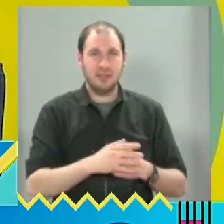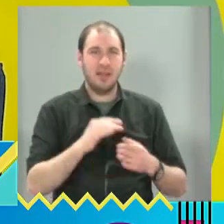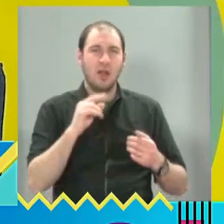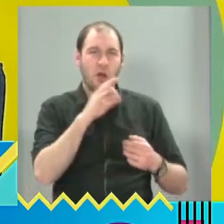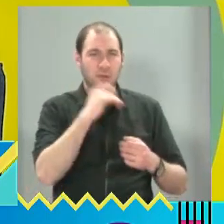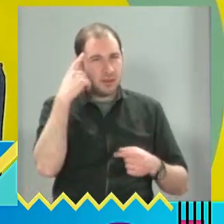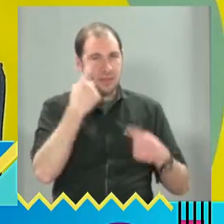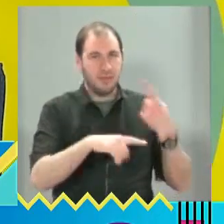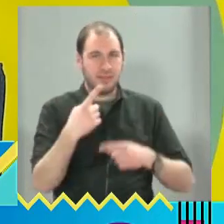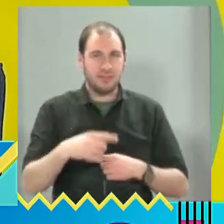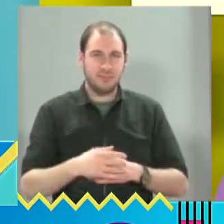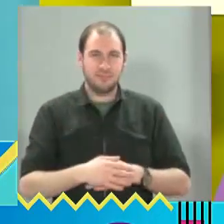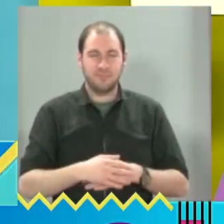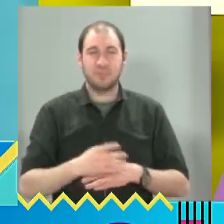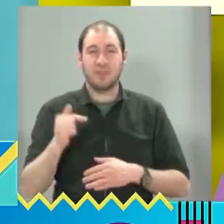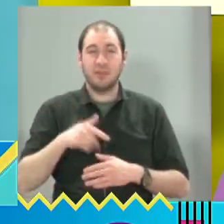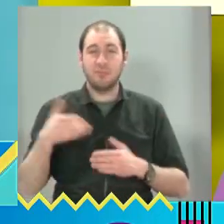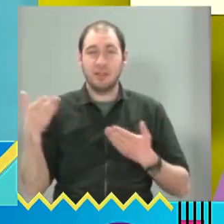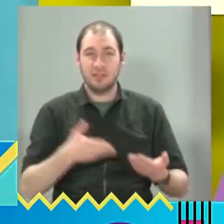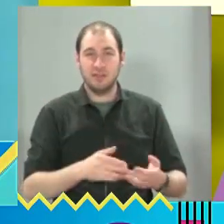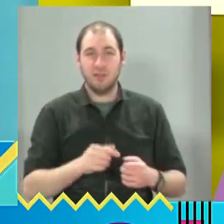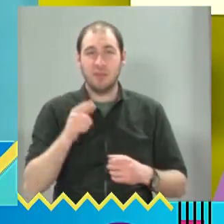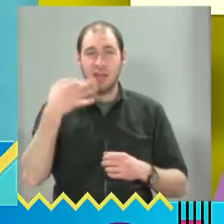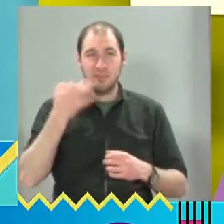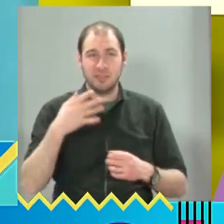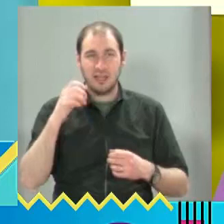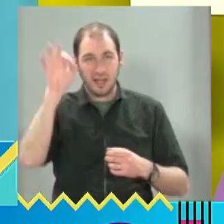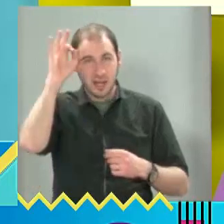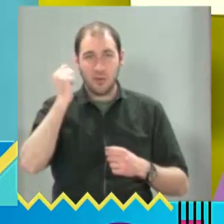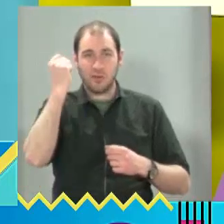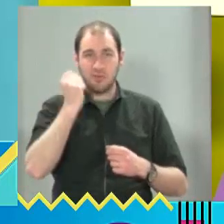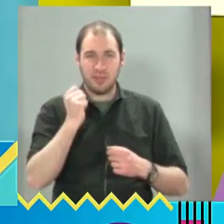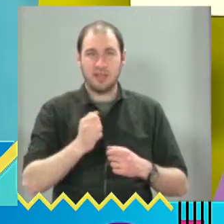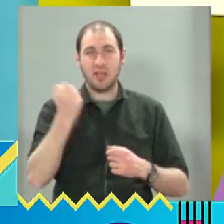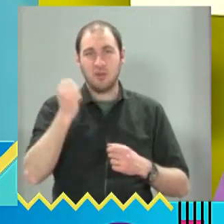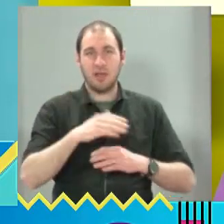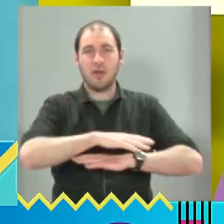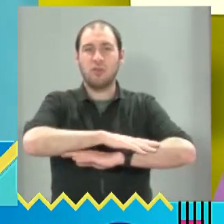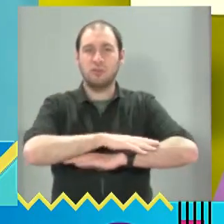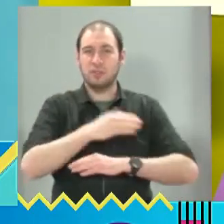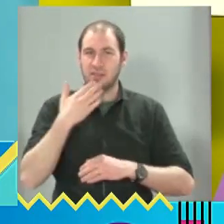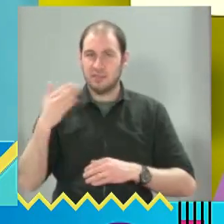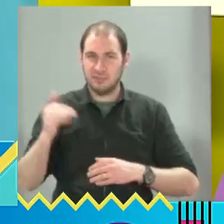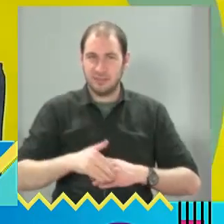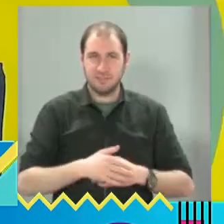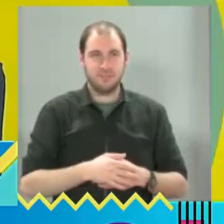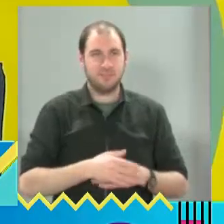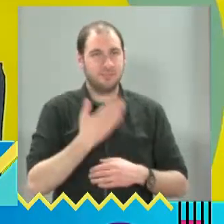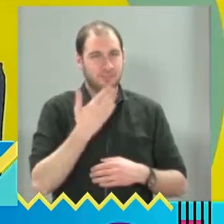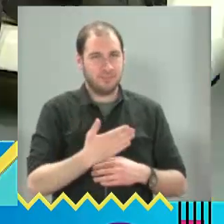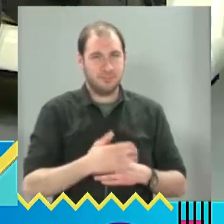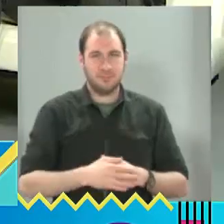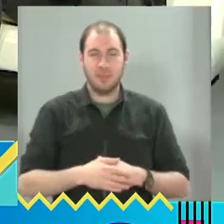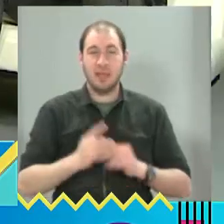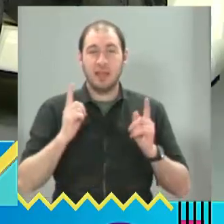puntos de vista, pero... Bien, hoy te presento entonces como especialista en neuroeconomía y economía del comportamiento. Muchas gracias por estar presente. Gracias a